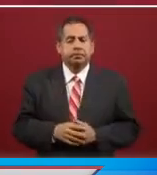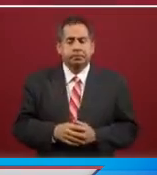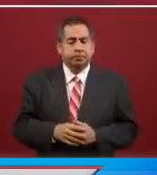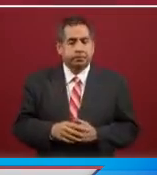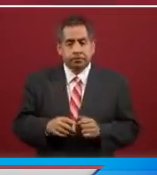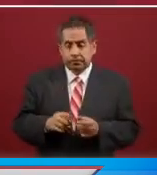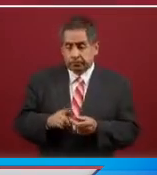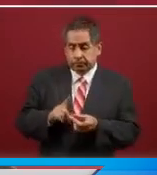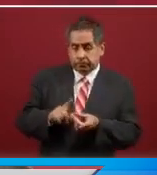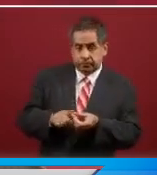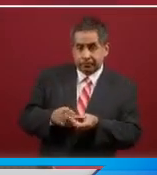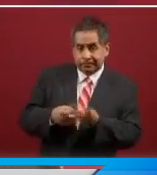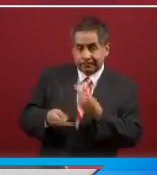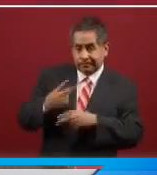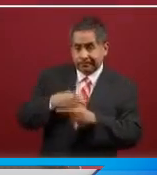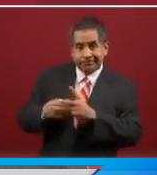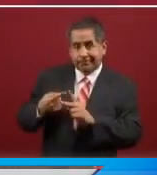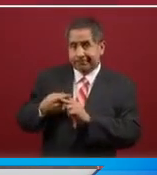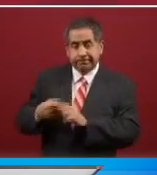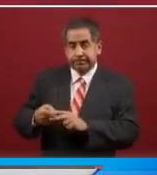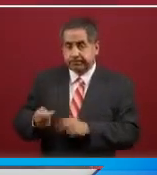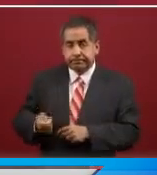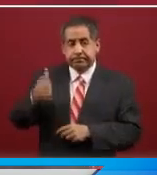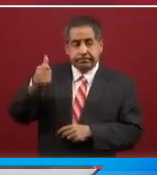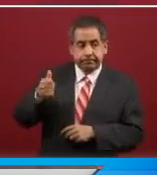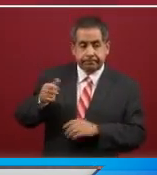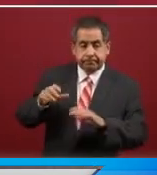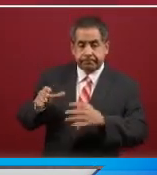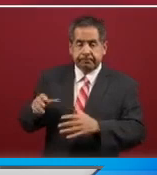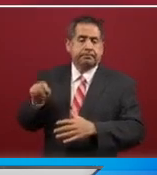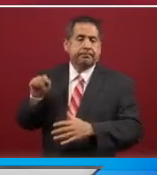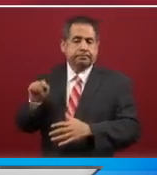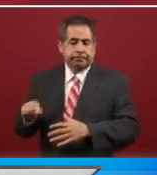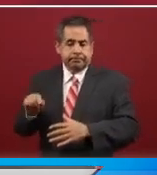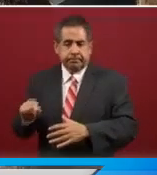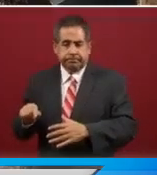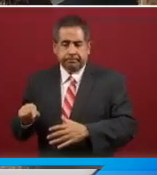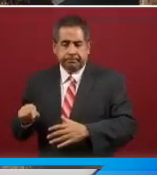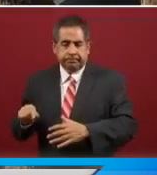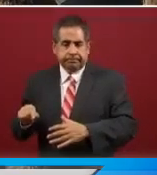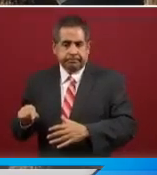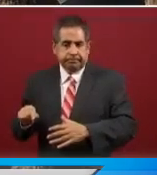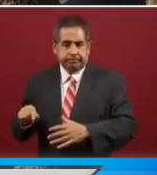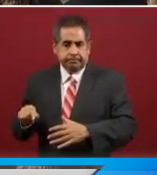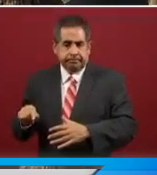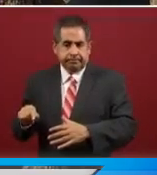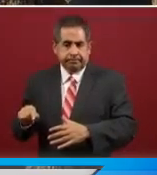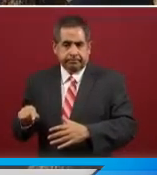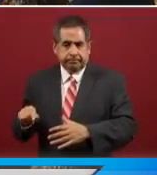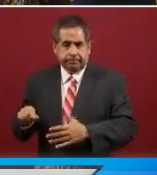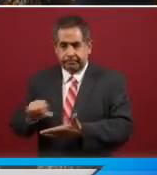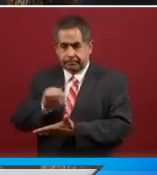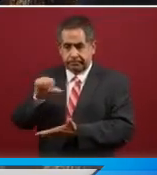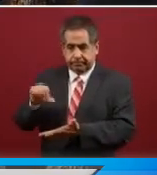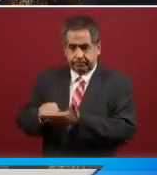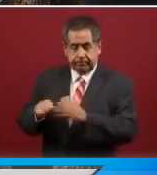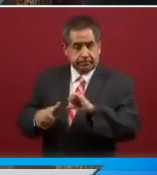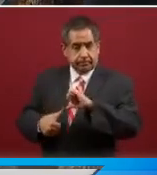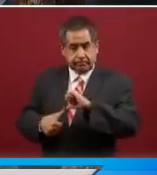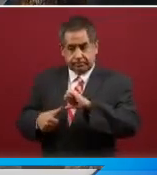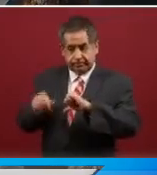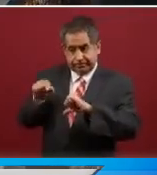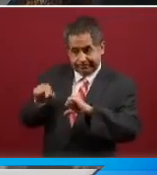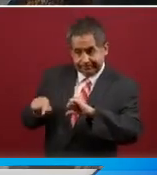aún más. Se aplicará nuevas leyes respetando los derechos humanos. En las caravanas de migrantes la conforman miles de niños solos, por lo que no es